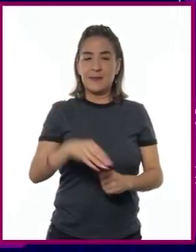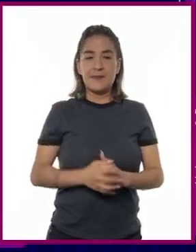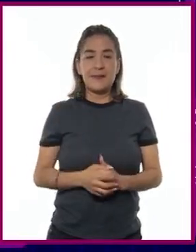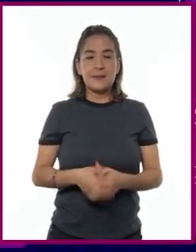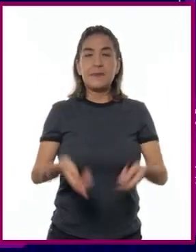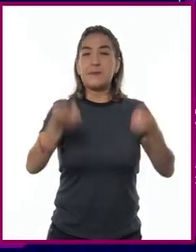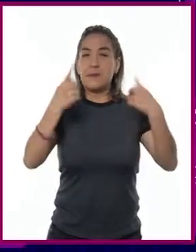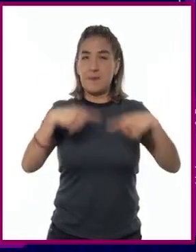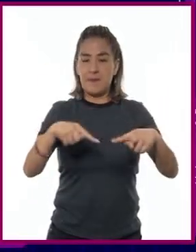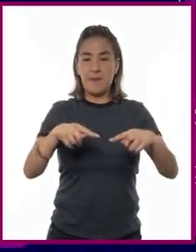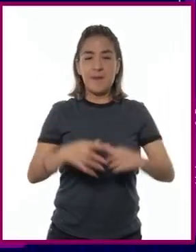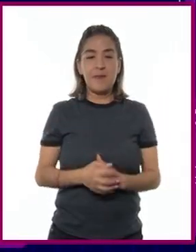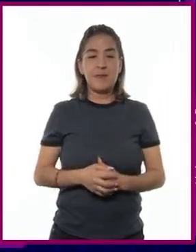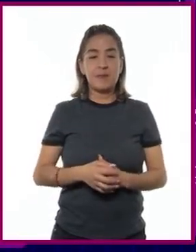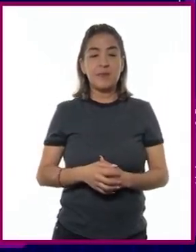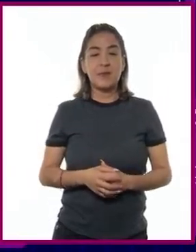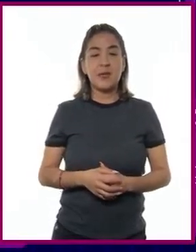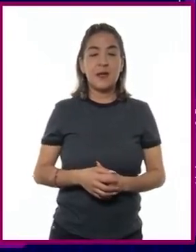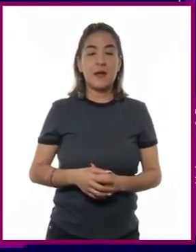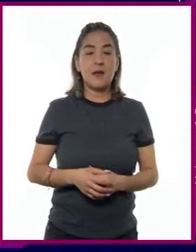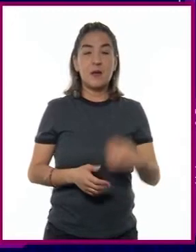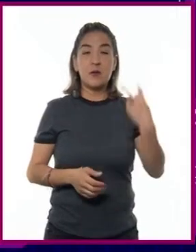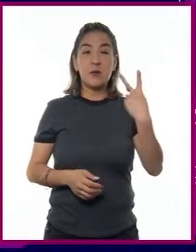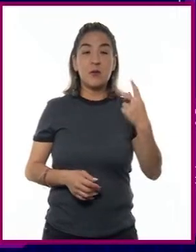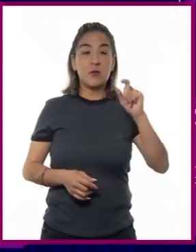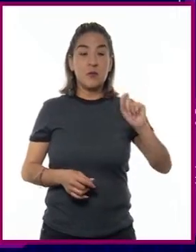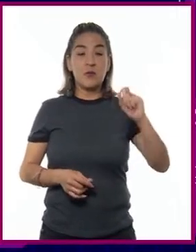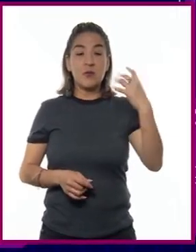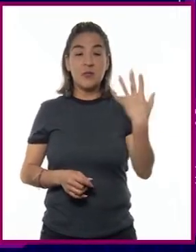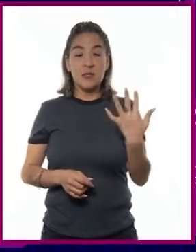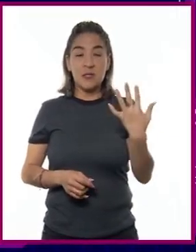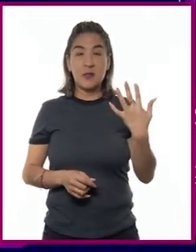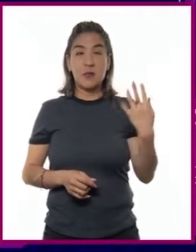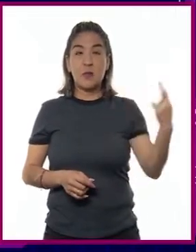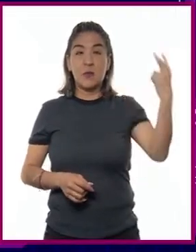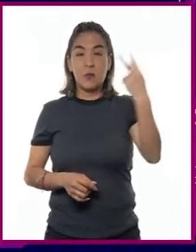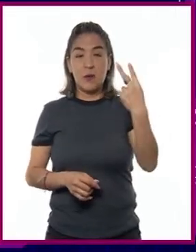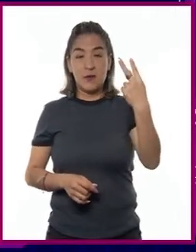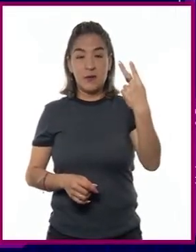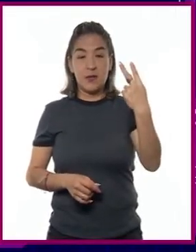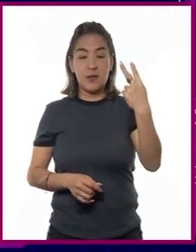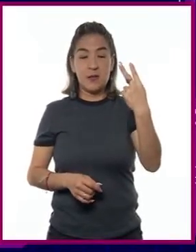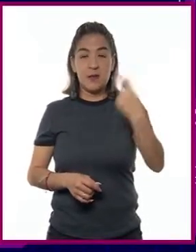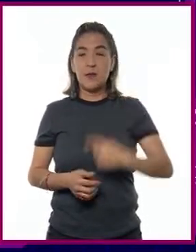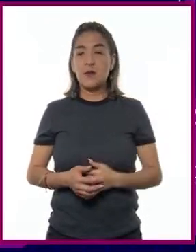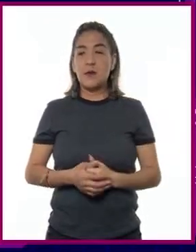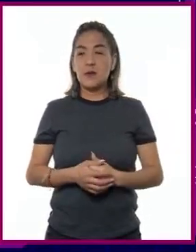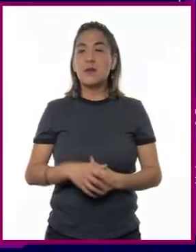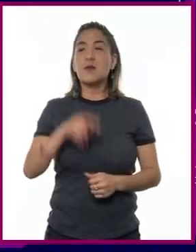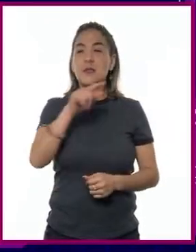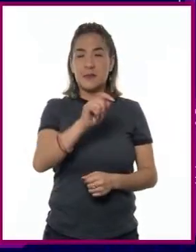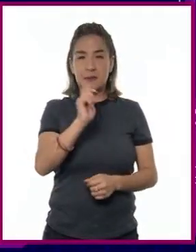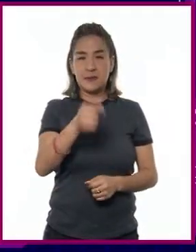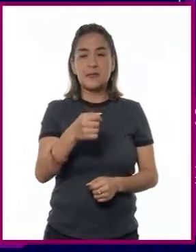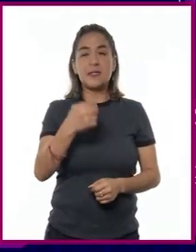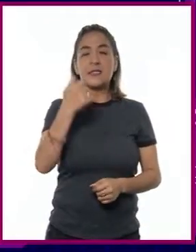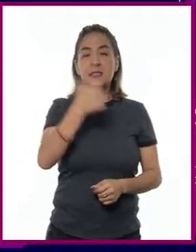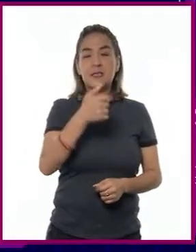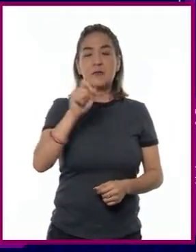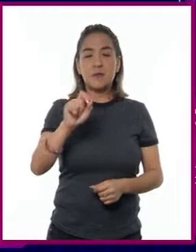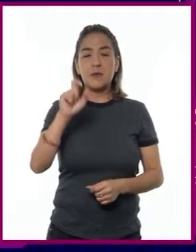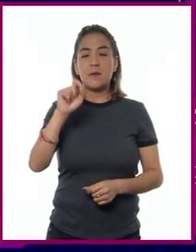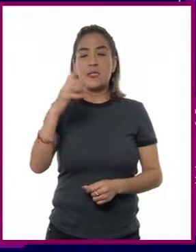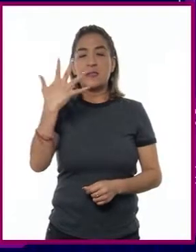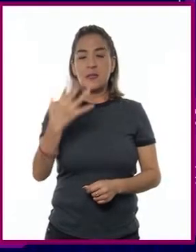Al elevar 2.5 al cuadrado, se obtiene 6.25 centímetros